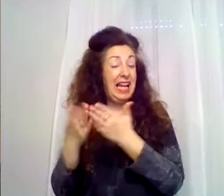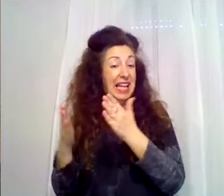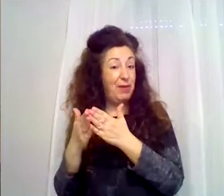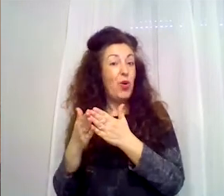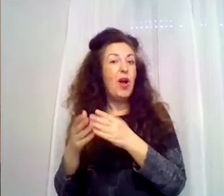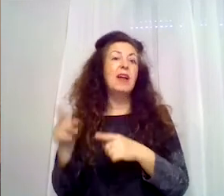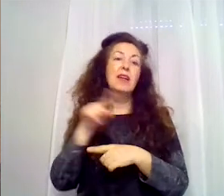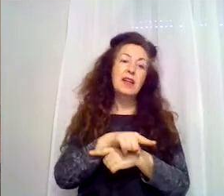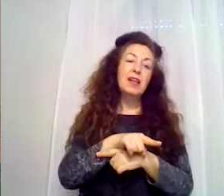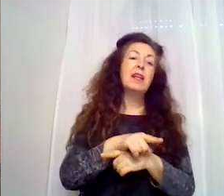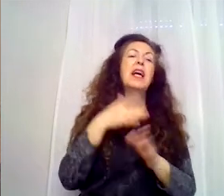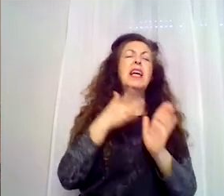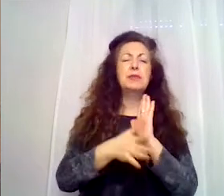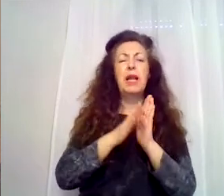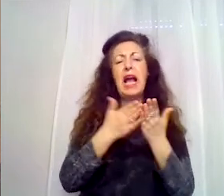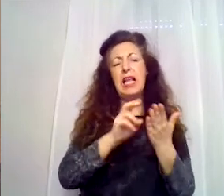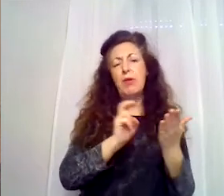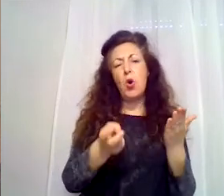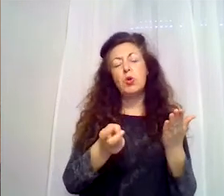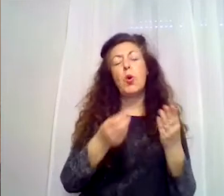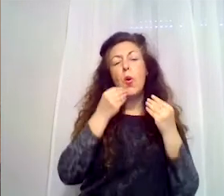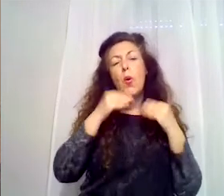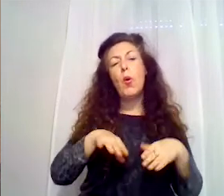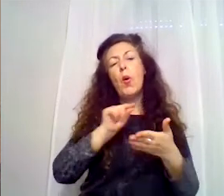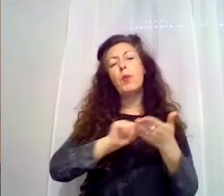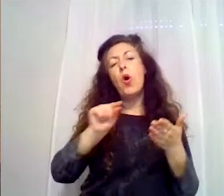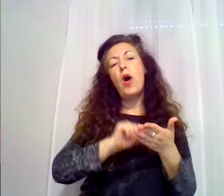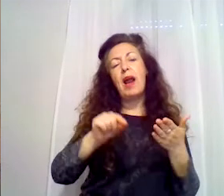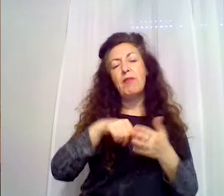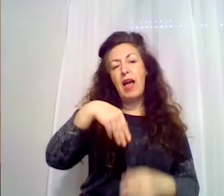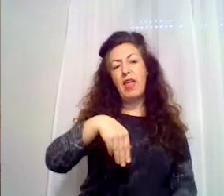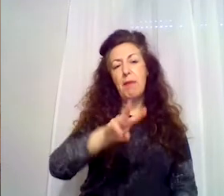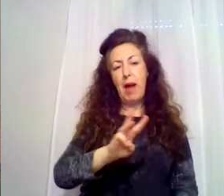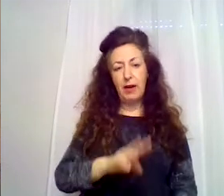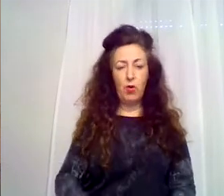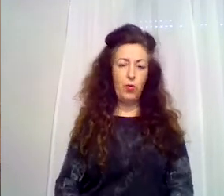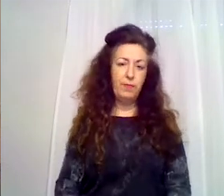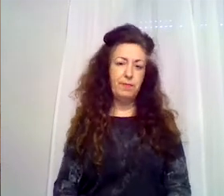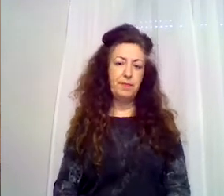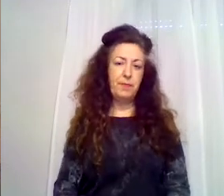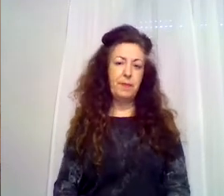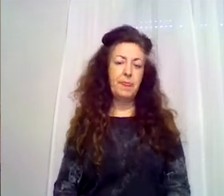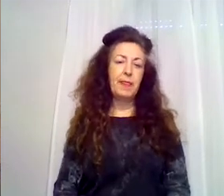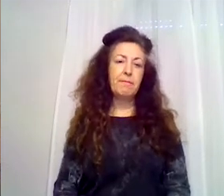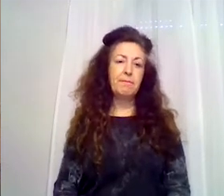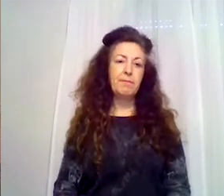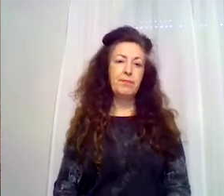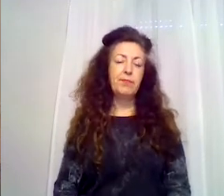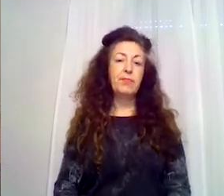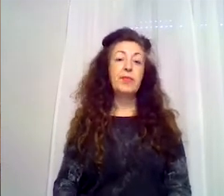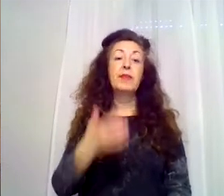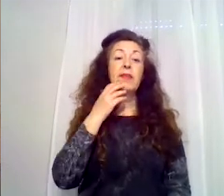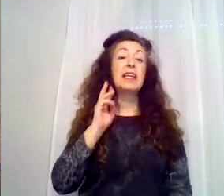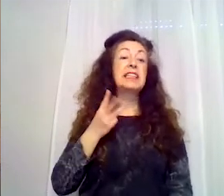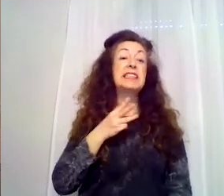destruye. Porque ahí hay una historia, bueno, naturalmente de ese conceptismo que gustaba poner en